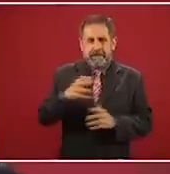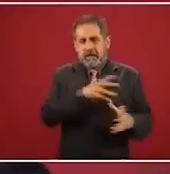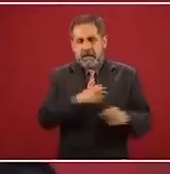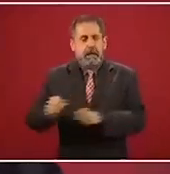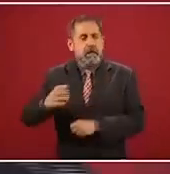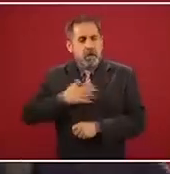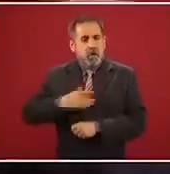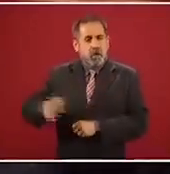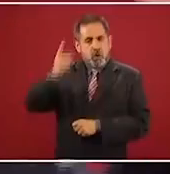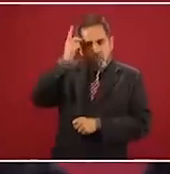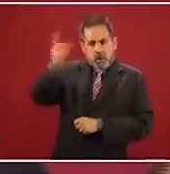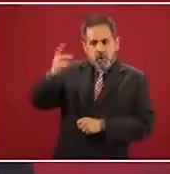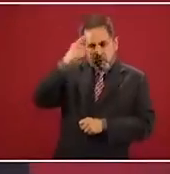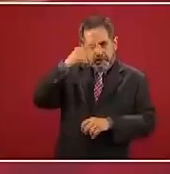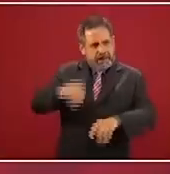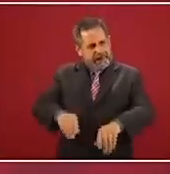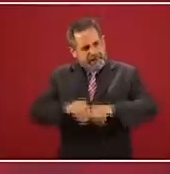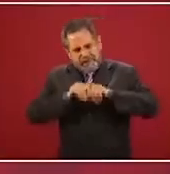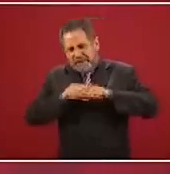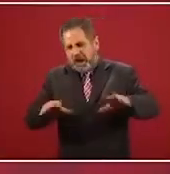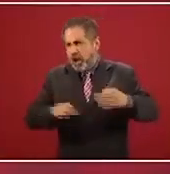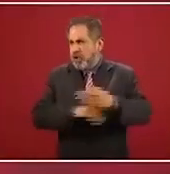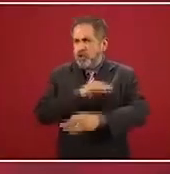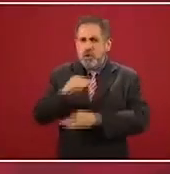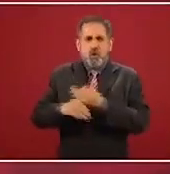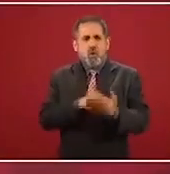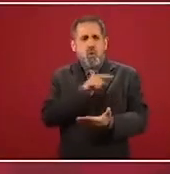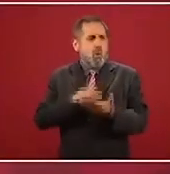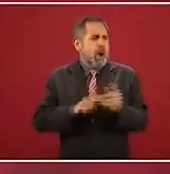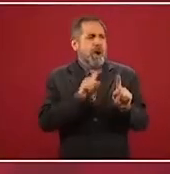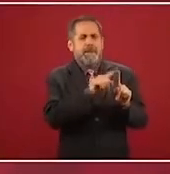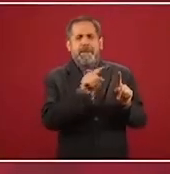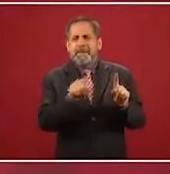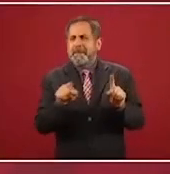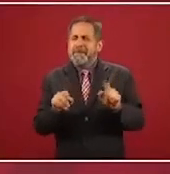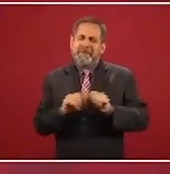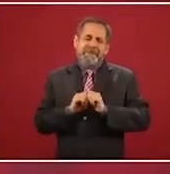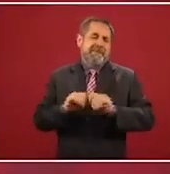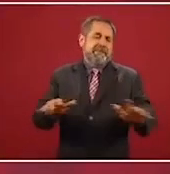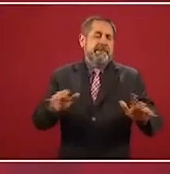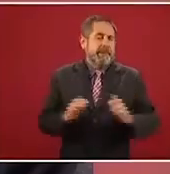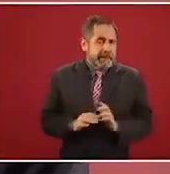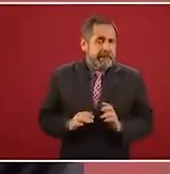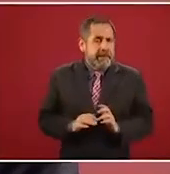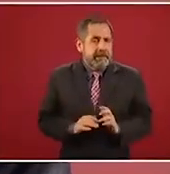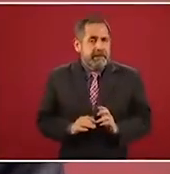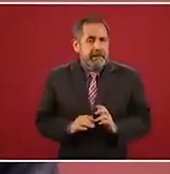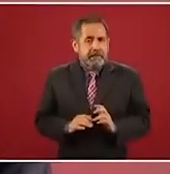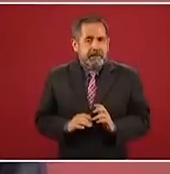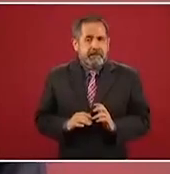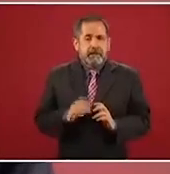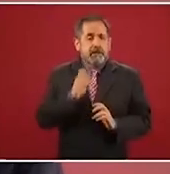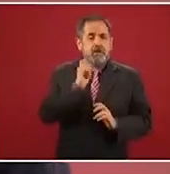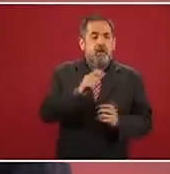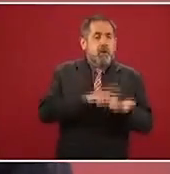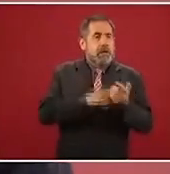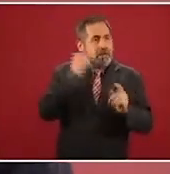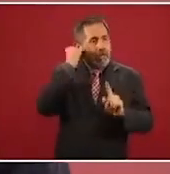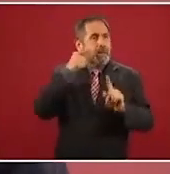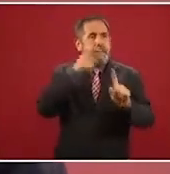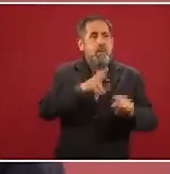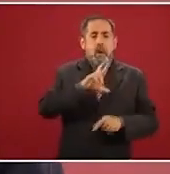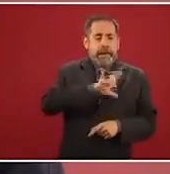para electrificar a todos los pueblos, porque el concepto no es el de la renta.